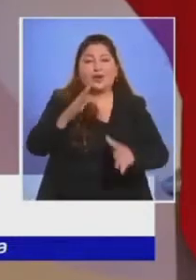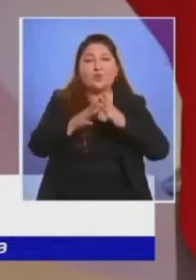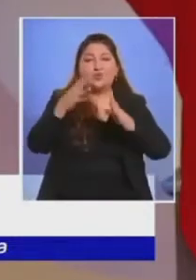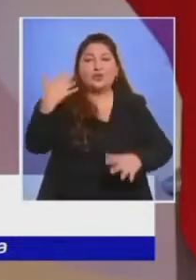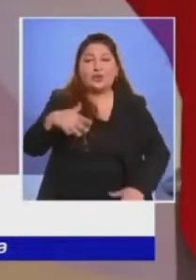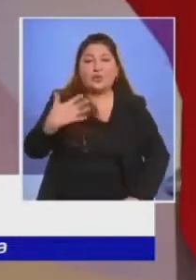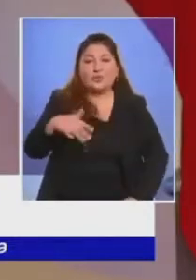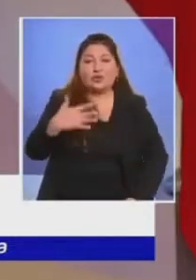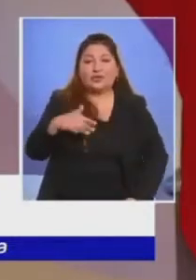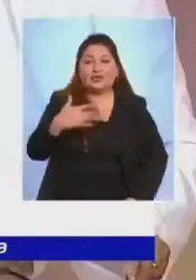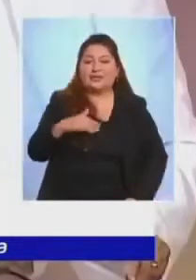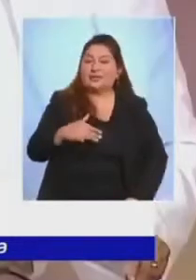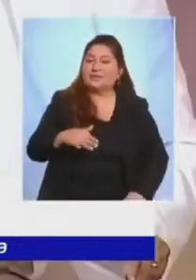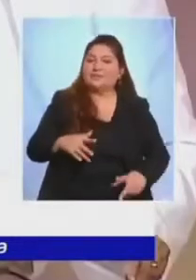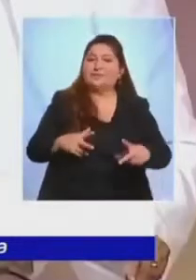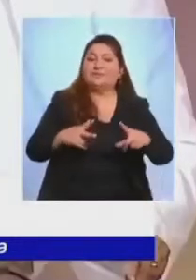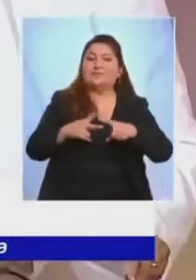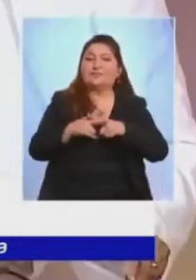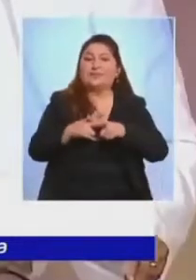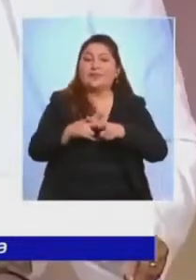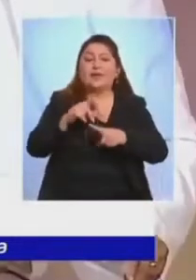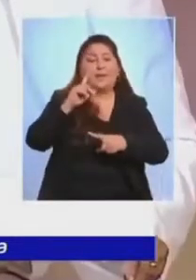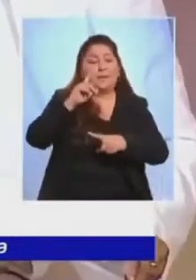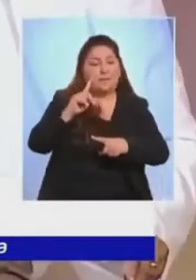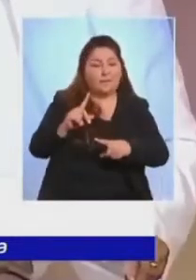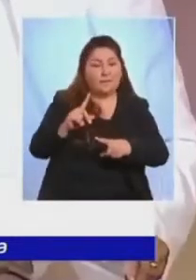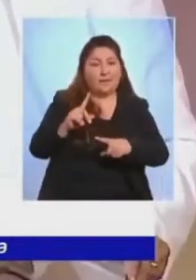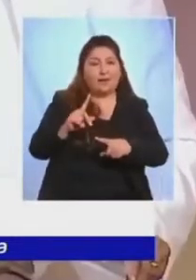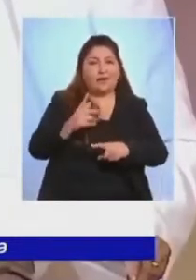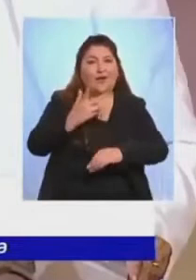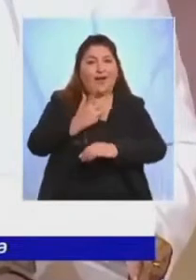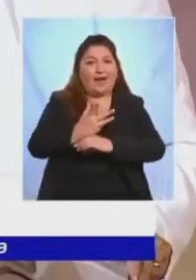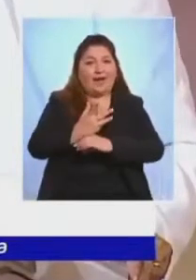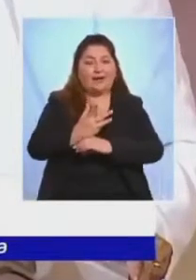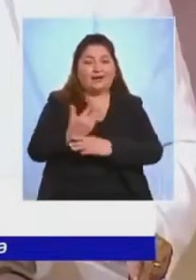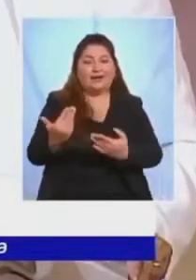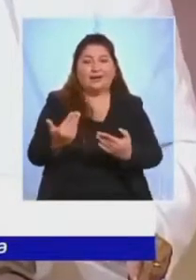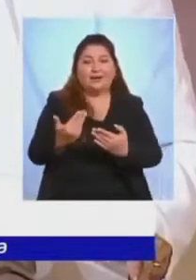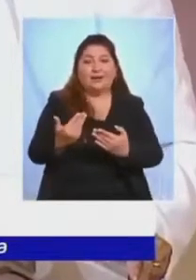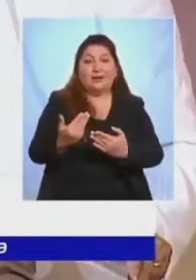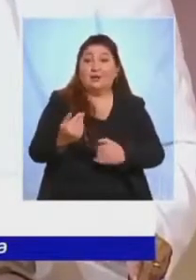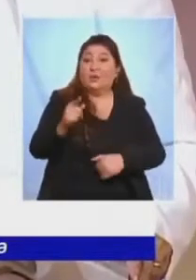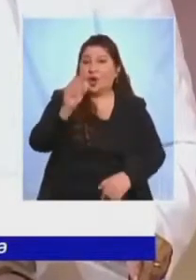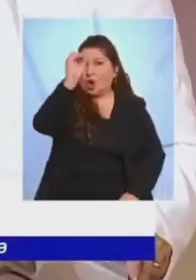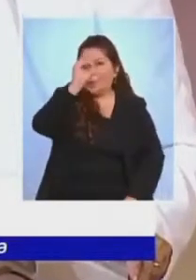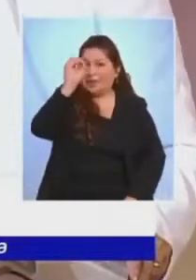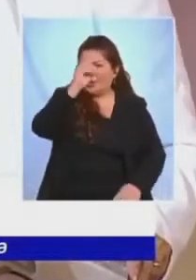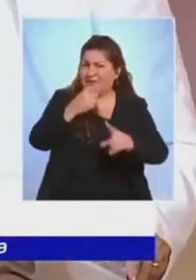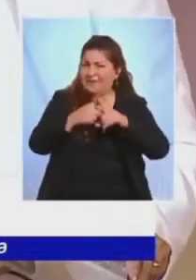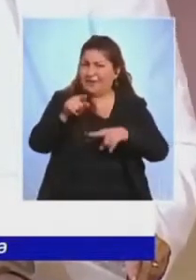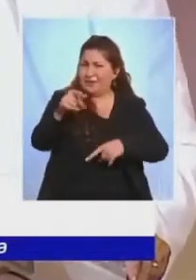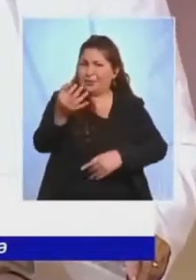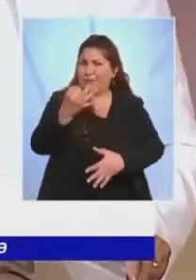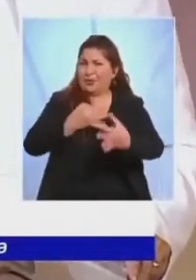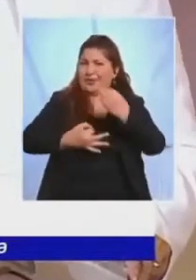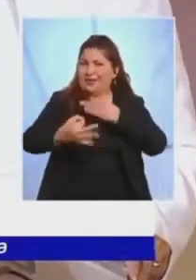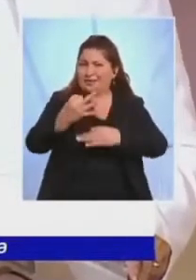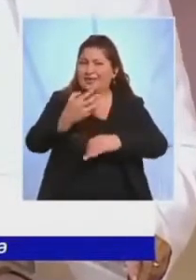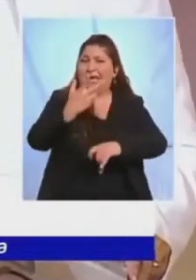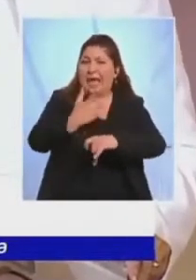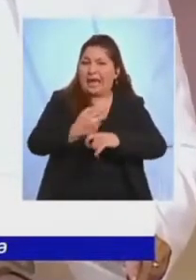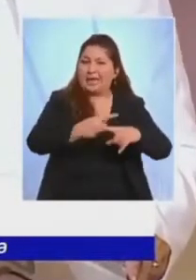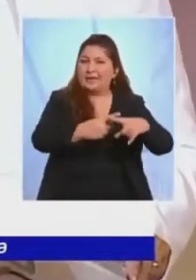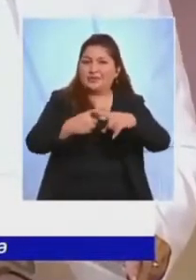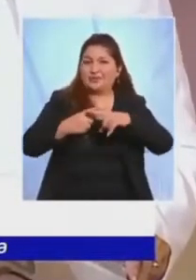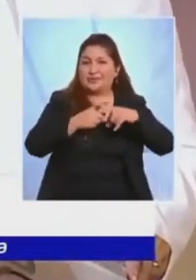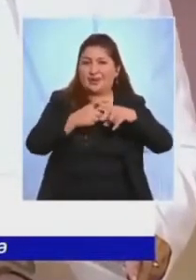que nos rijamos por otros valores. Señora Yana Proboste, pero hay una posición distinta a la que usted plantea y que está en la sociedad,